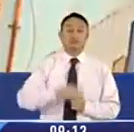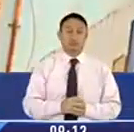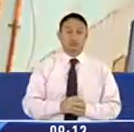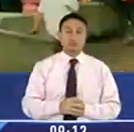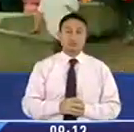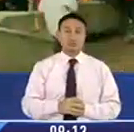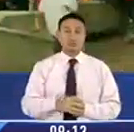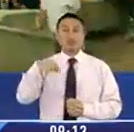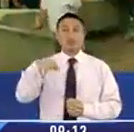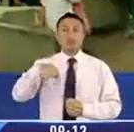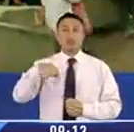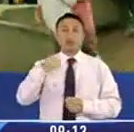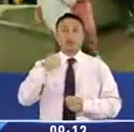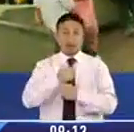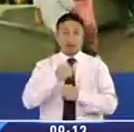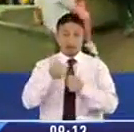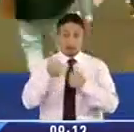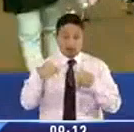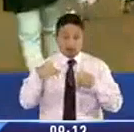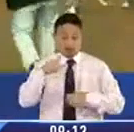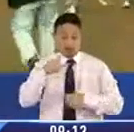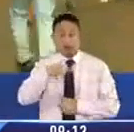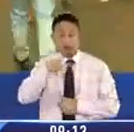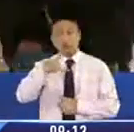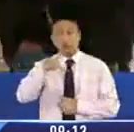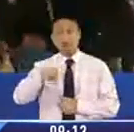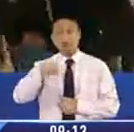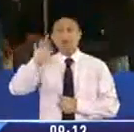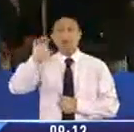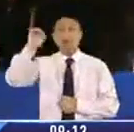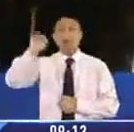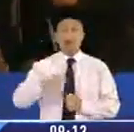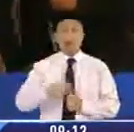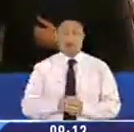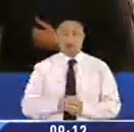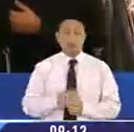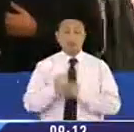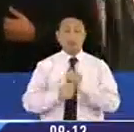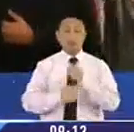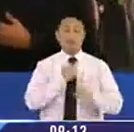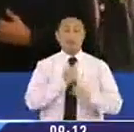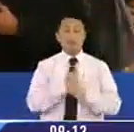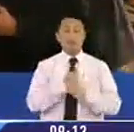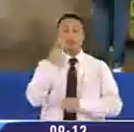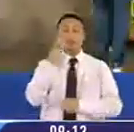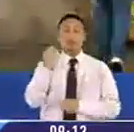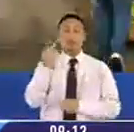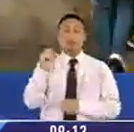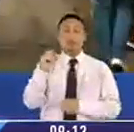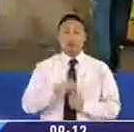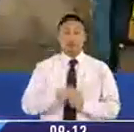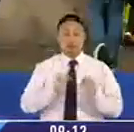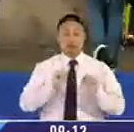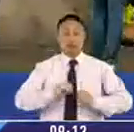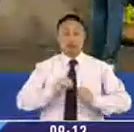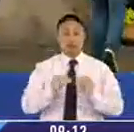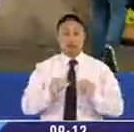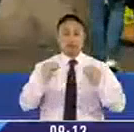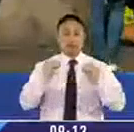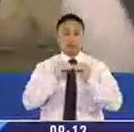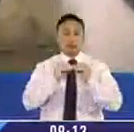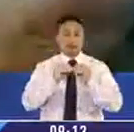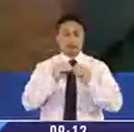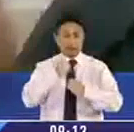empleo adecuada se ubica en el 35.5% y que a partir del año 2020 existe una tendencia creciente en este